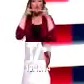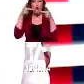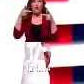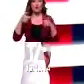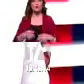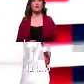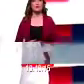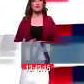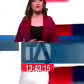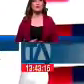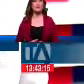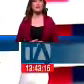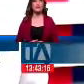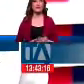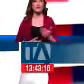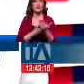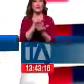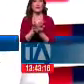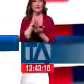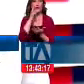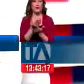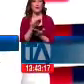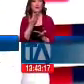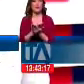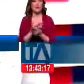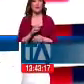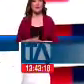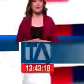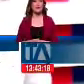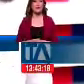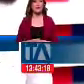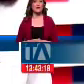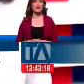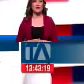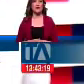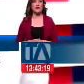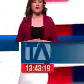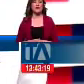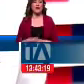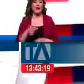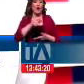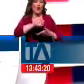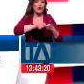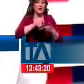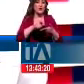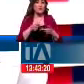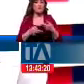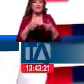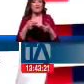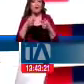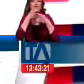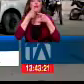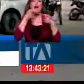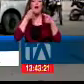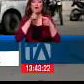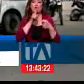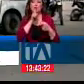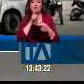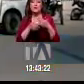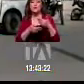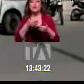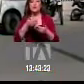que se presentó de manera contundente, se probó y se demostró, fue que hubo simulación de contratación durante este periodo.